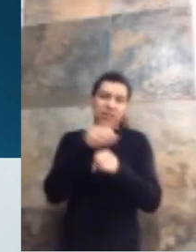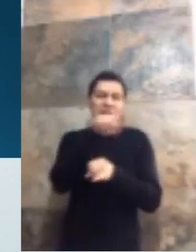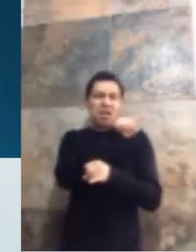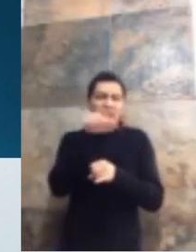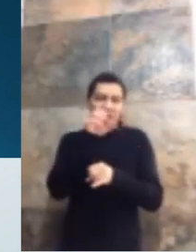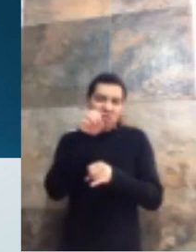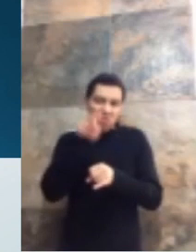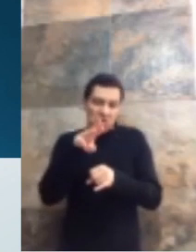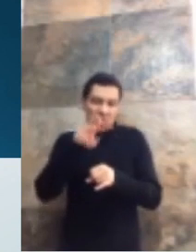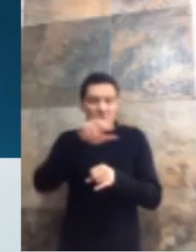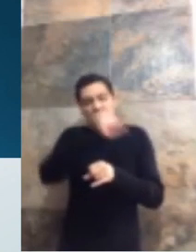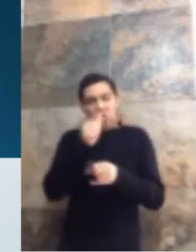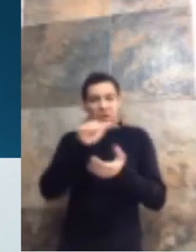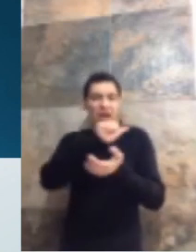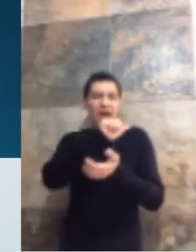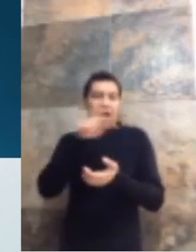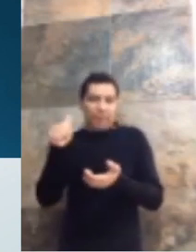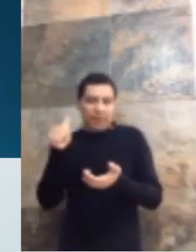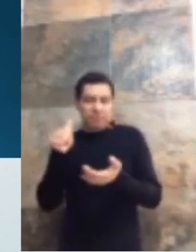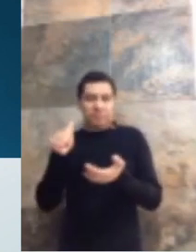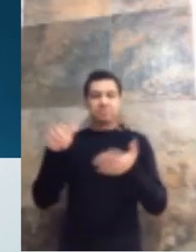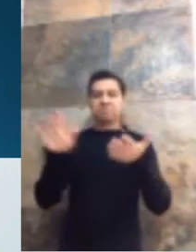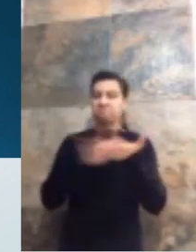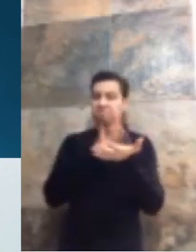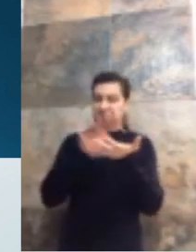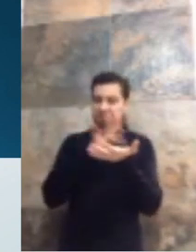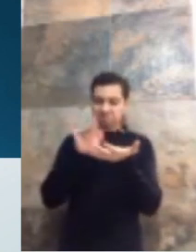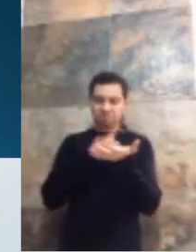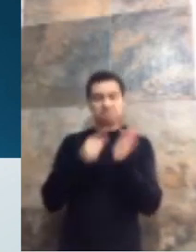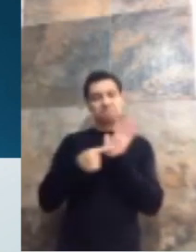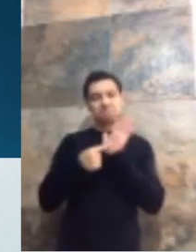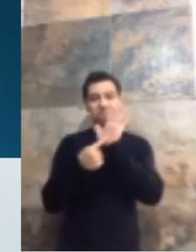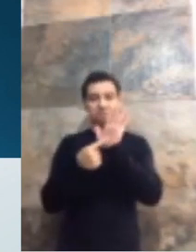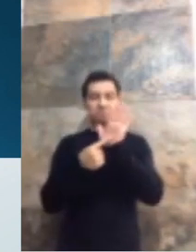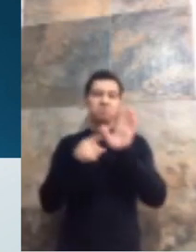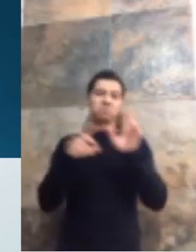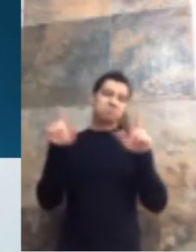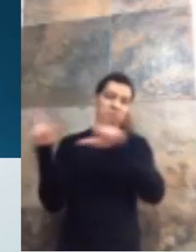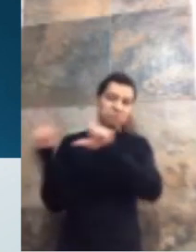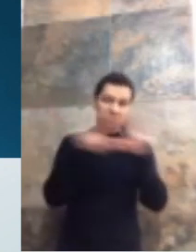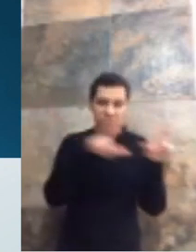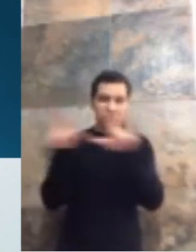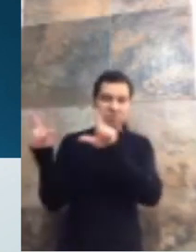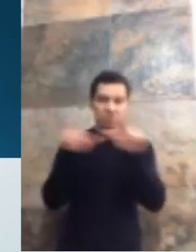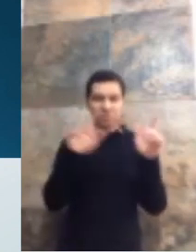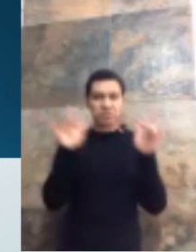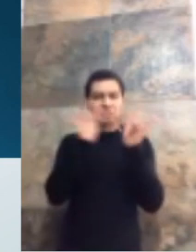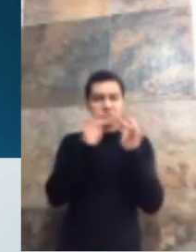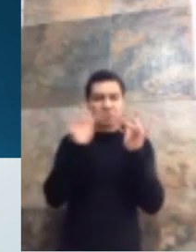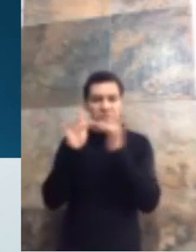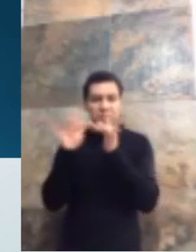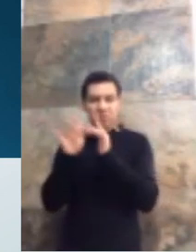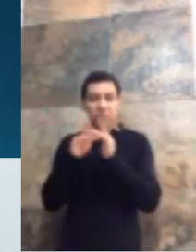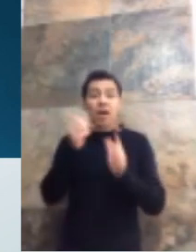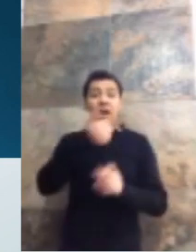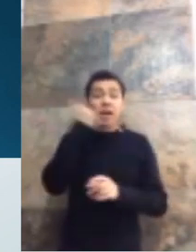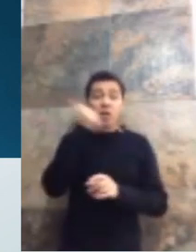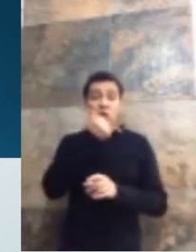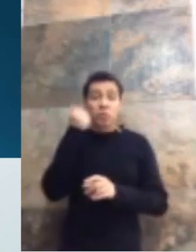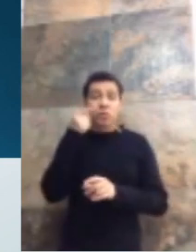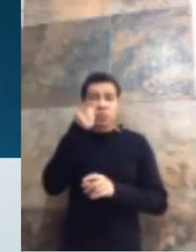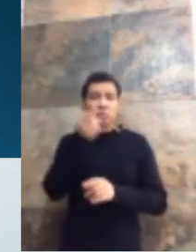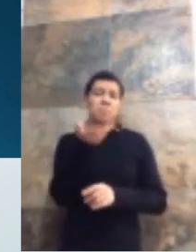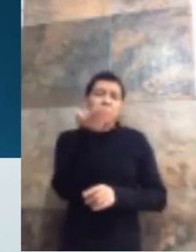presencial, acompañar a los estudiantes en la modalidad no presencial. Los estudiantes nos piden consejo, no nada más